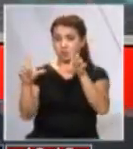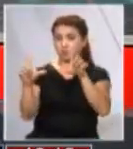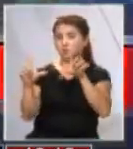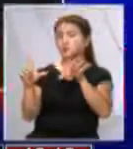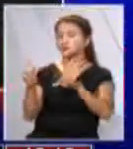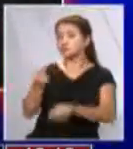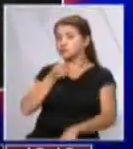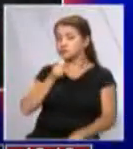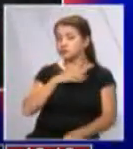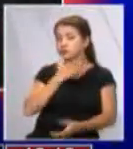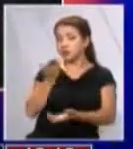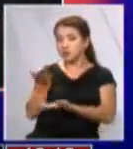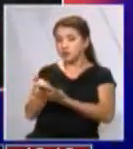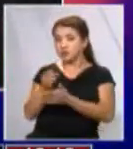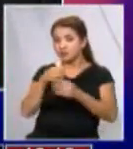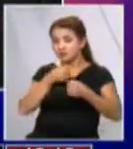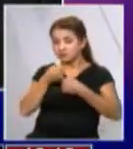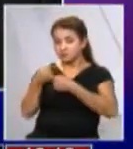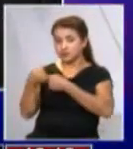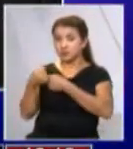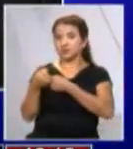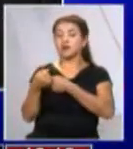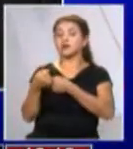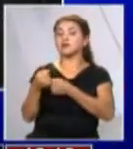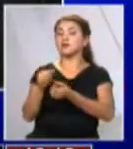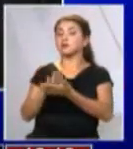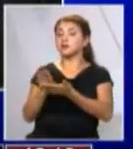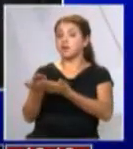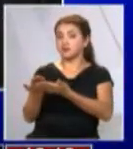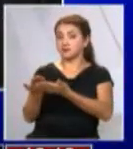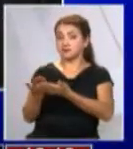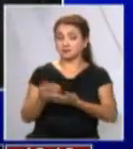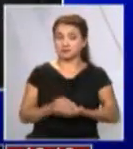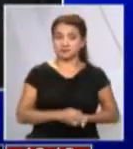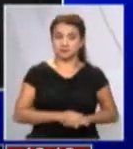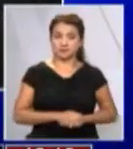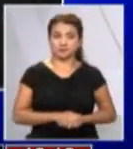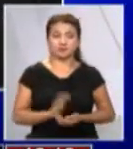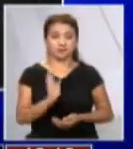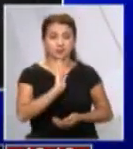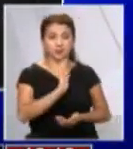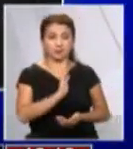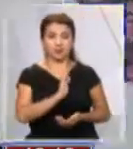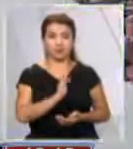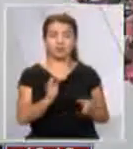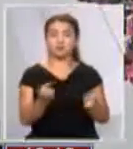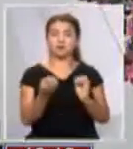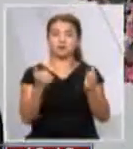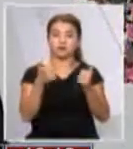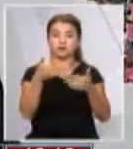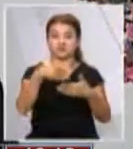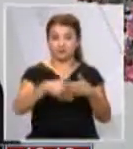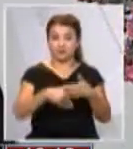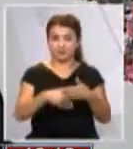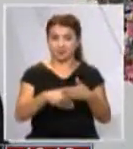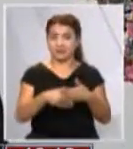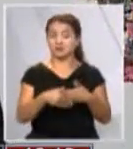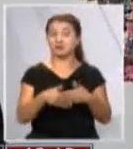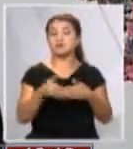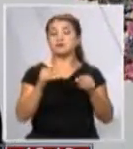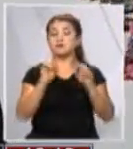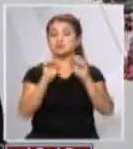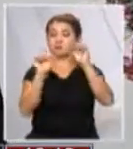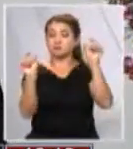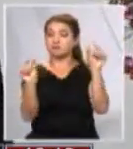Rodrigo Sánchez ha estado siguiendo los detalles de este comité político. Rodrigo, ¿qué tal? ¿Cómo estás? Hola Sebastián, muy buenas tardes. Con esta frase